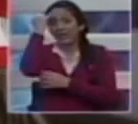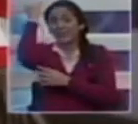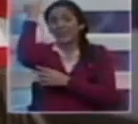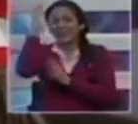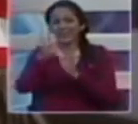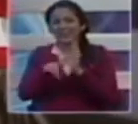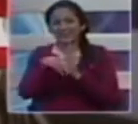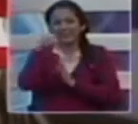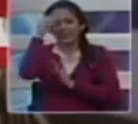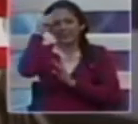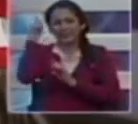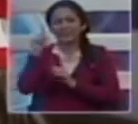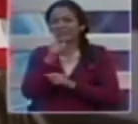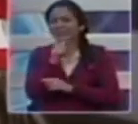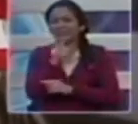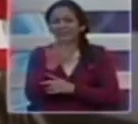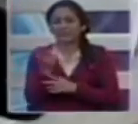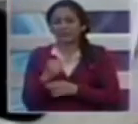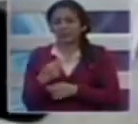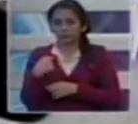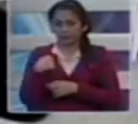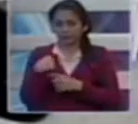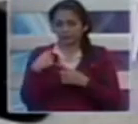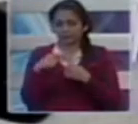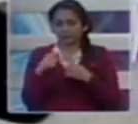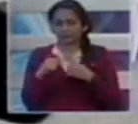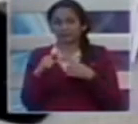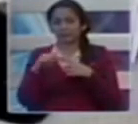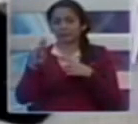somos Belén Cordero, que es mi socia, y yo.